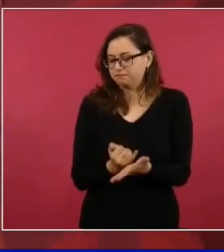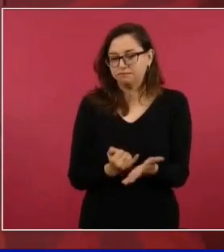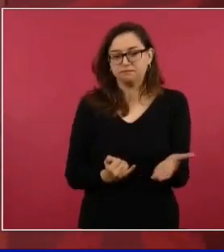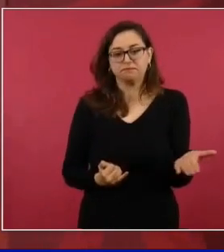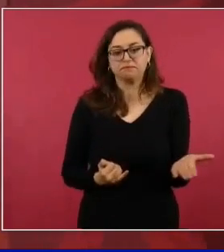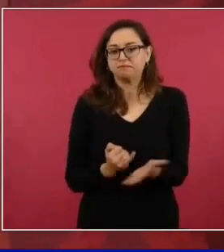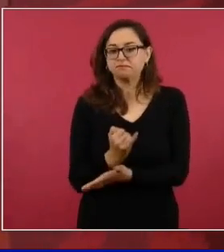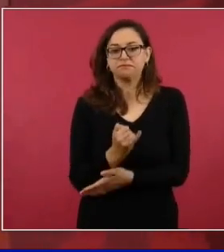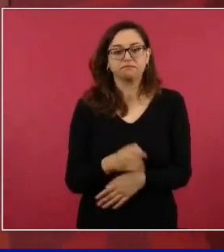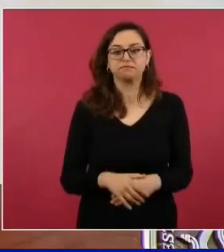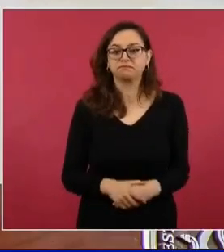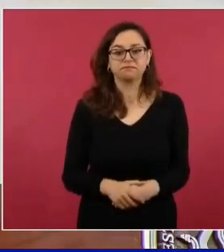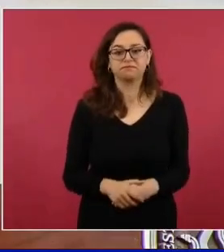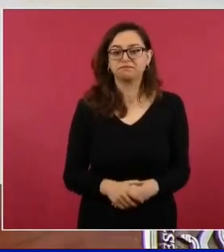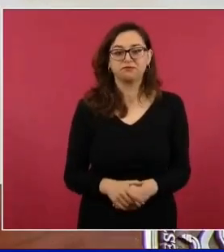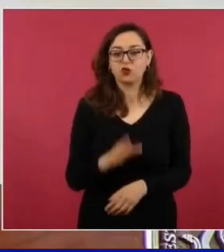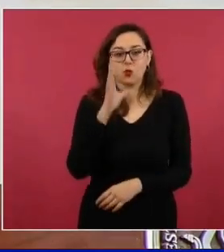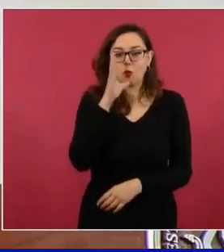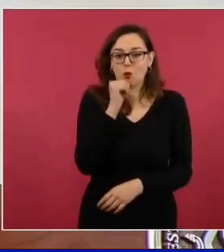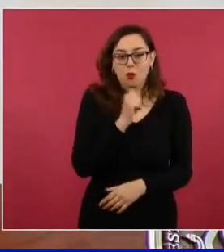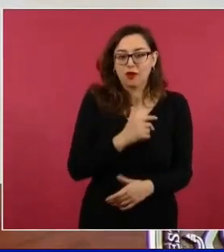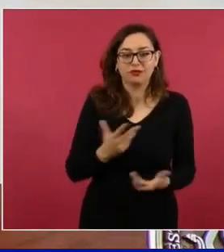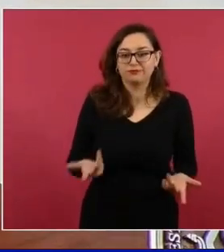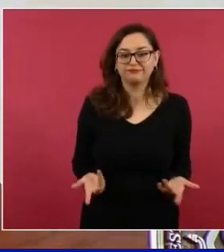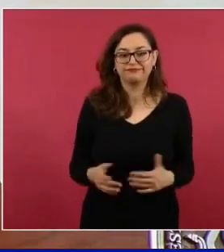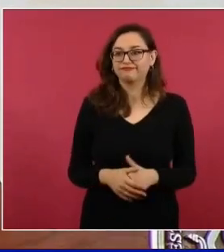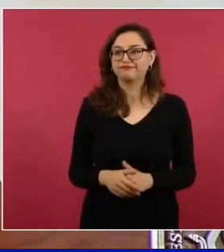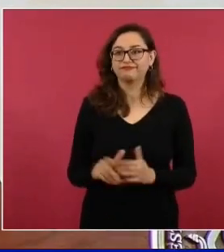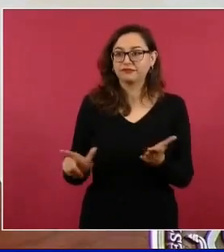de que no iba yo a presentar ninguna iniciativa de reforma